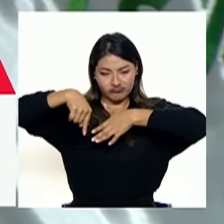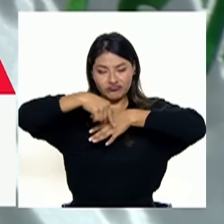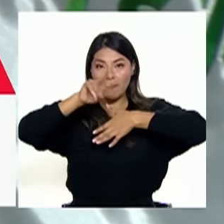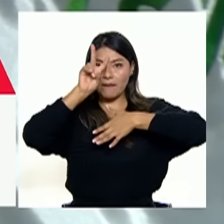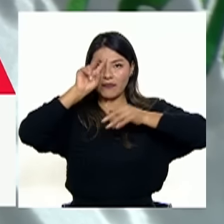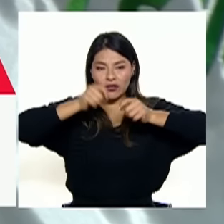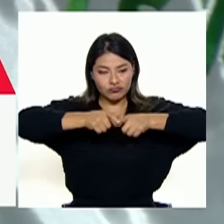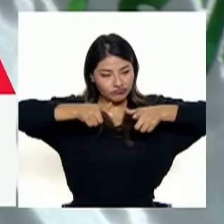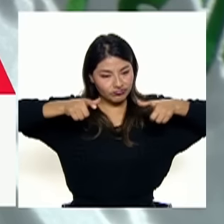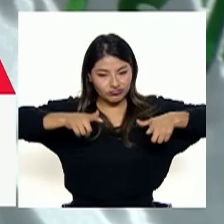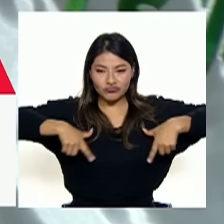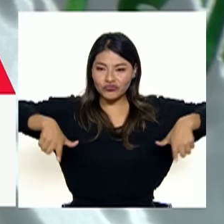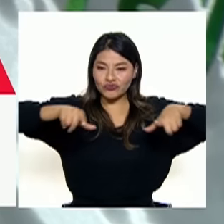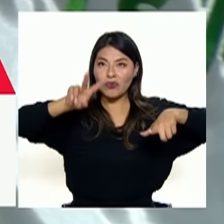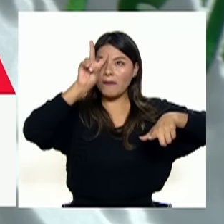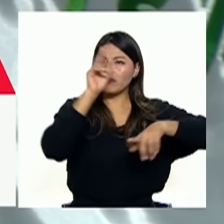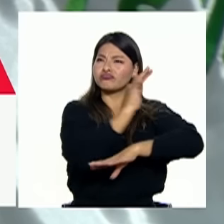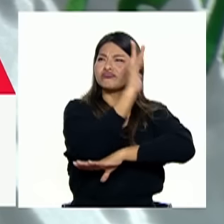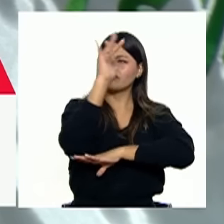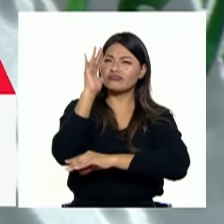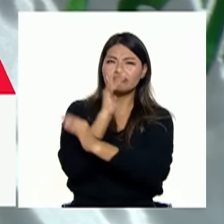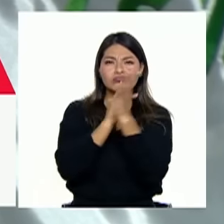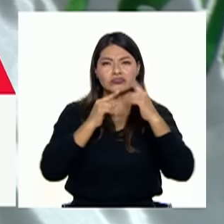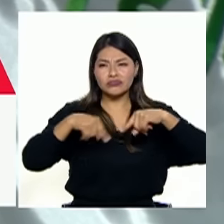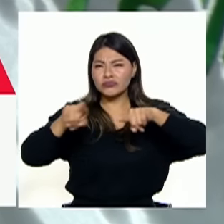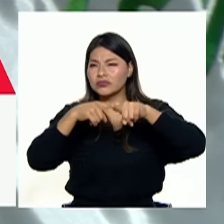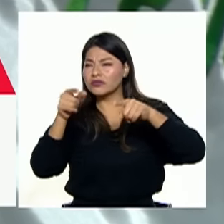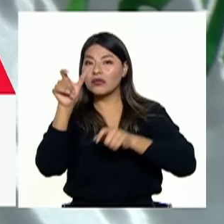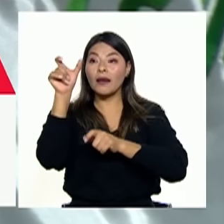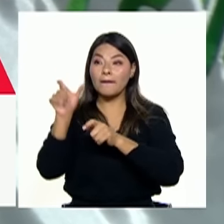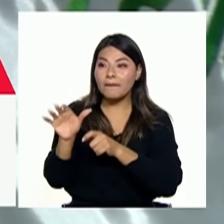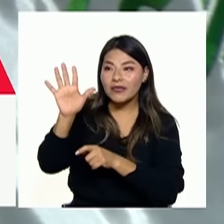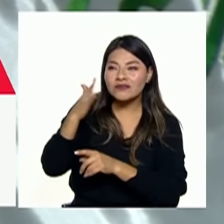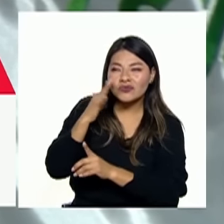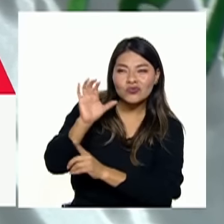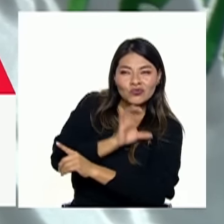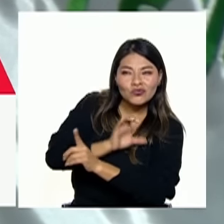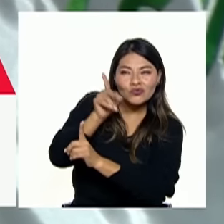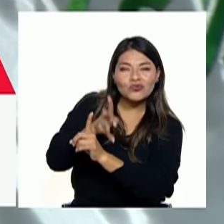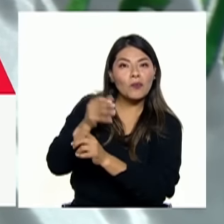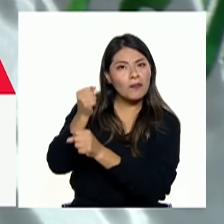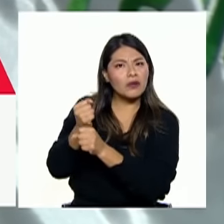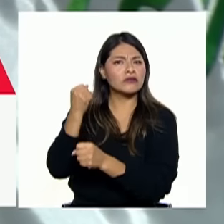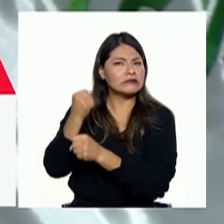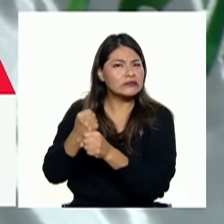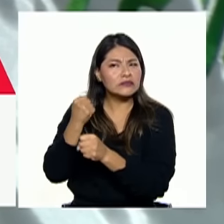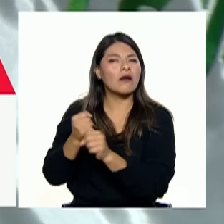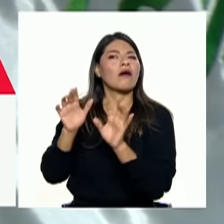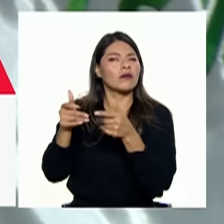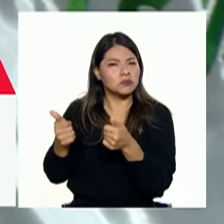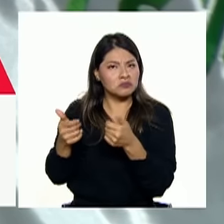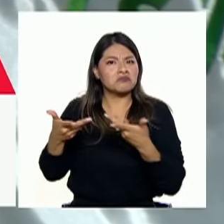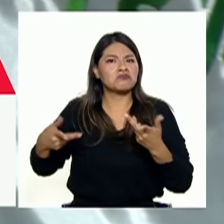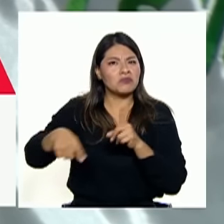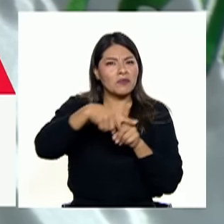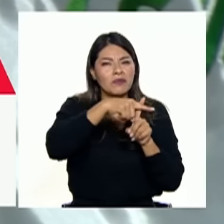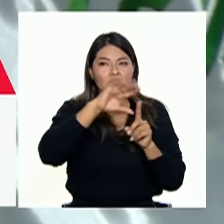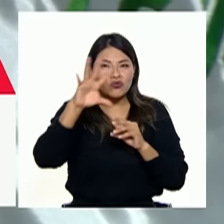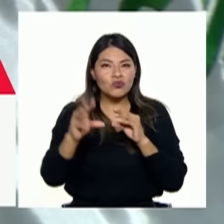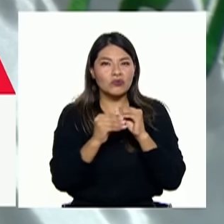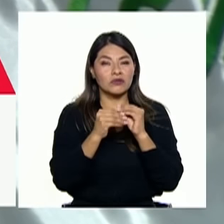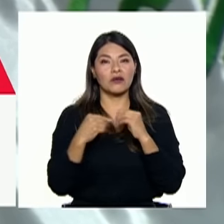naturales y a la gran capacidad de trabajo que caracteriza a los peruanos. Ahora, más que nunca, depende de nosotros